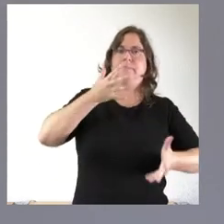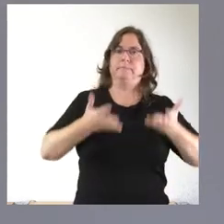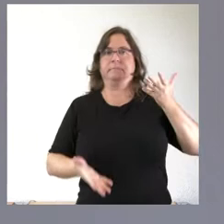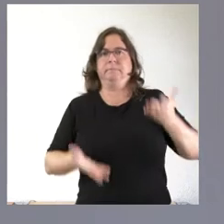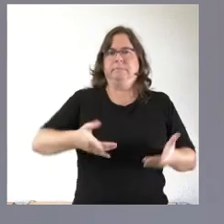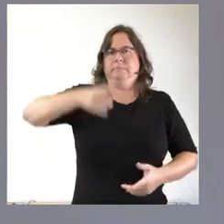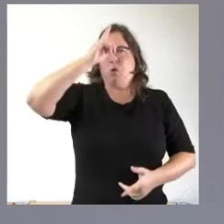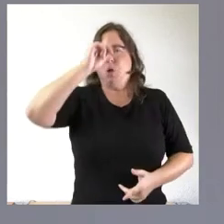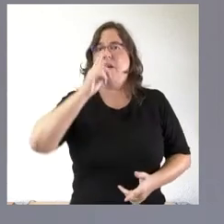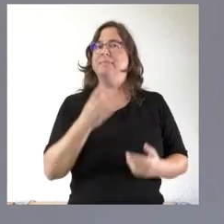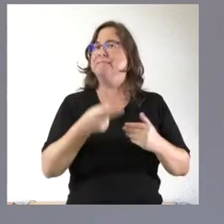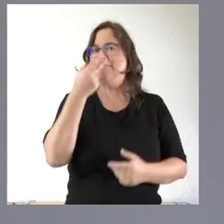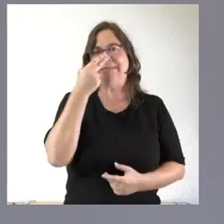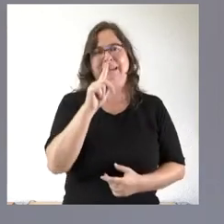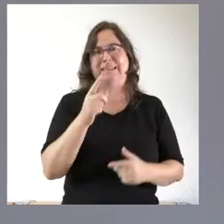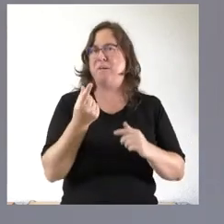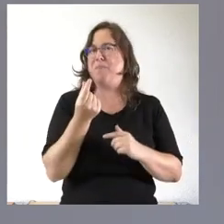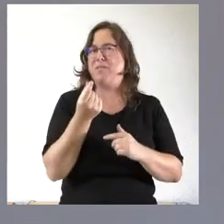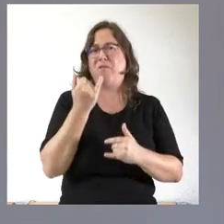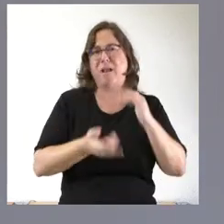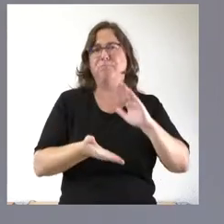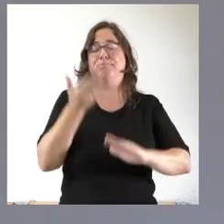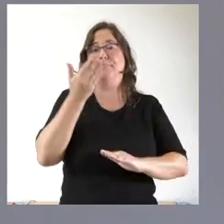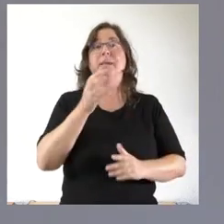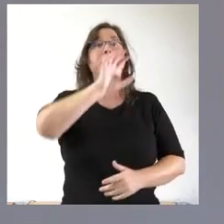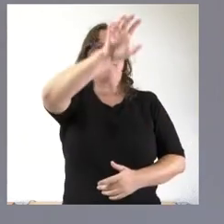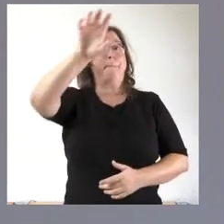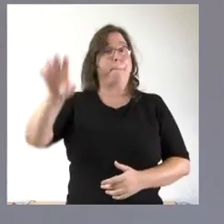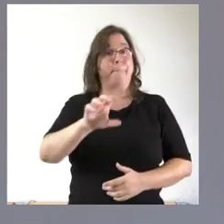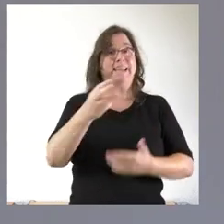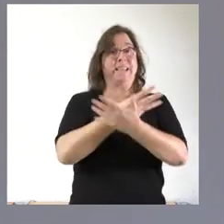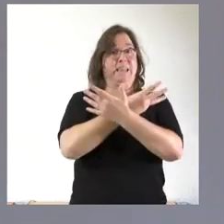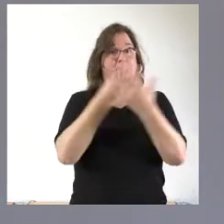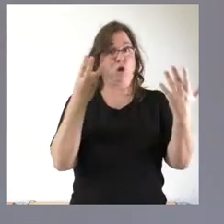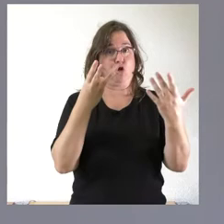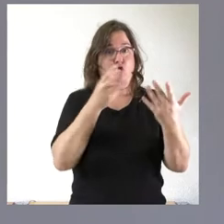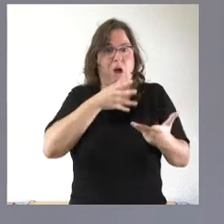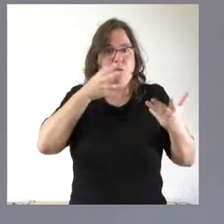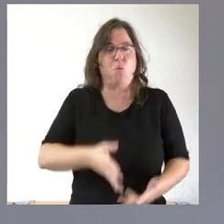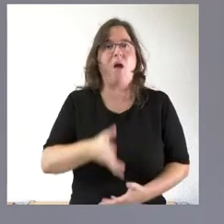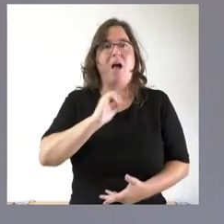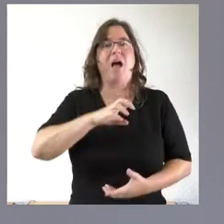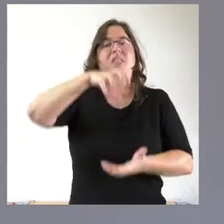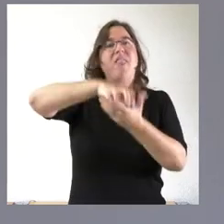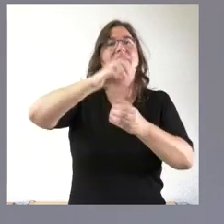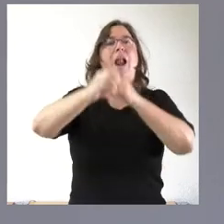nada conviene a estos precios. De los 18 países que la Unión Europea tienen hoy centrales nucleares, 17